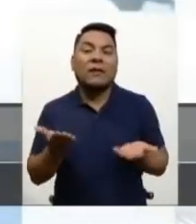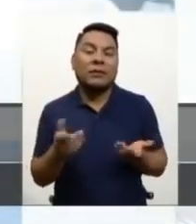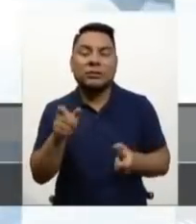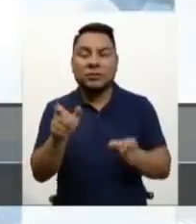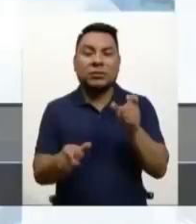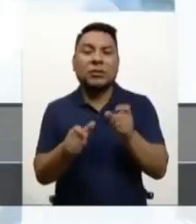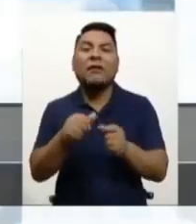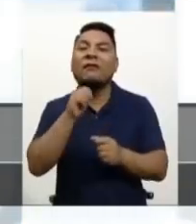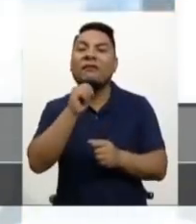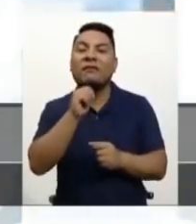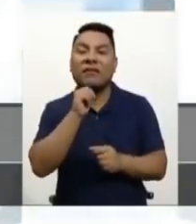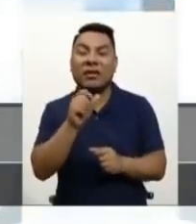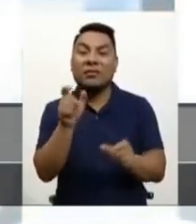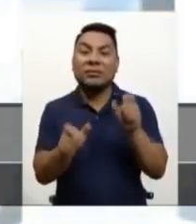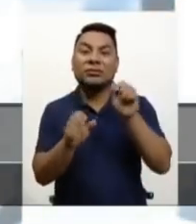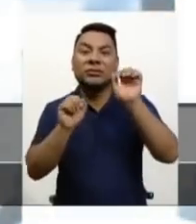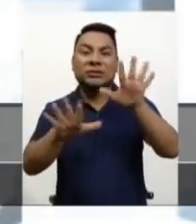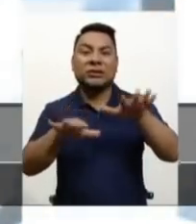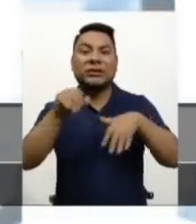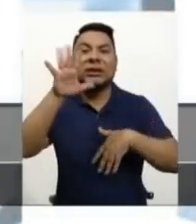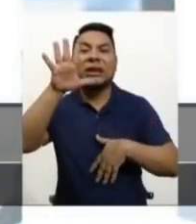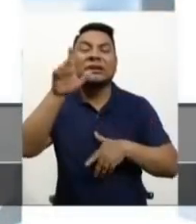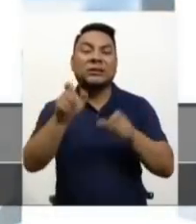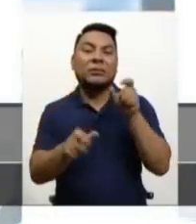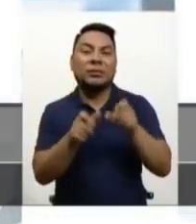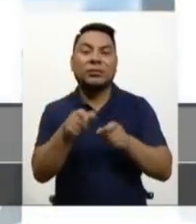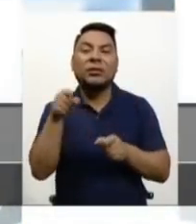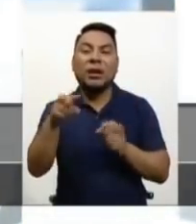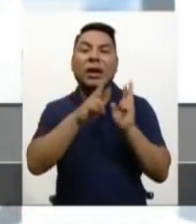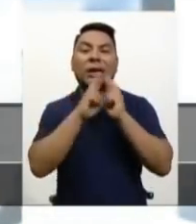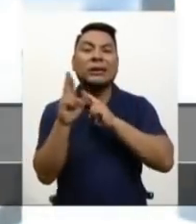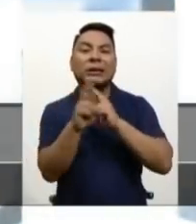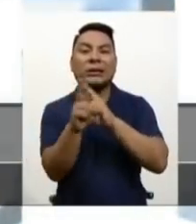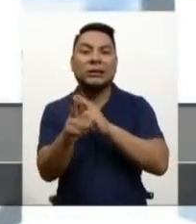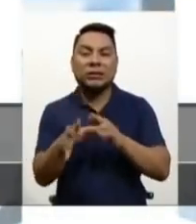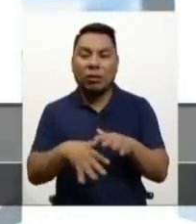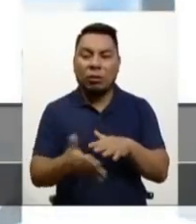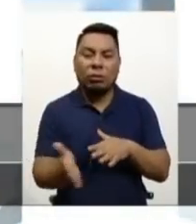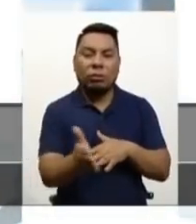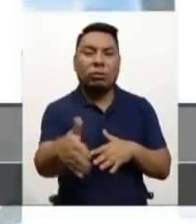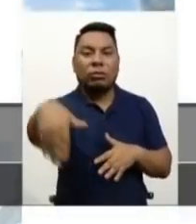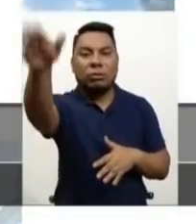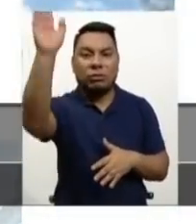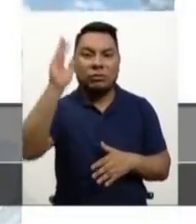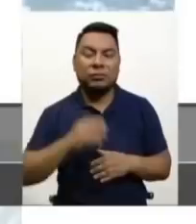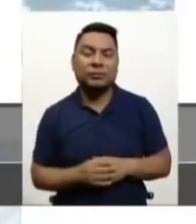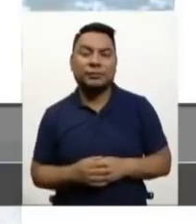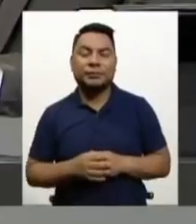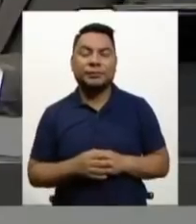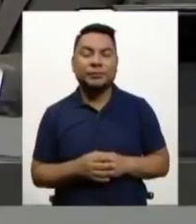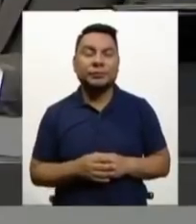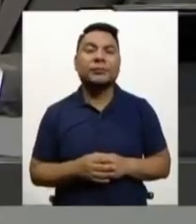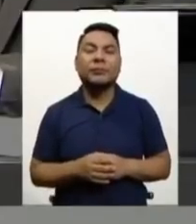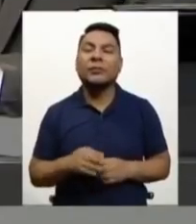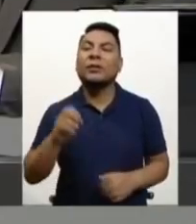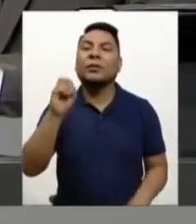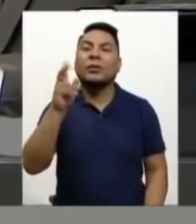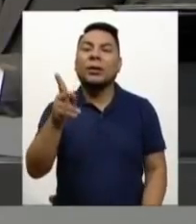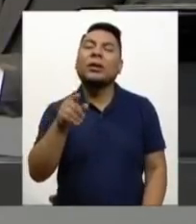15 todavía desaparecidos que los había llevado el río a la vía pública. Sí, comandante, si nos podría